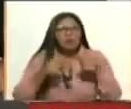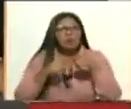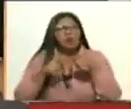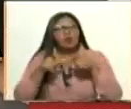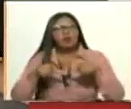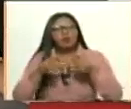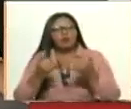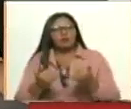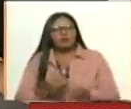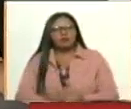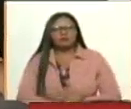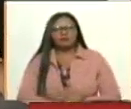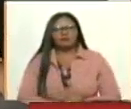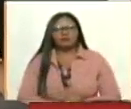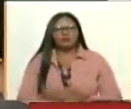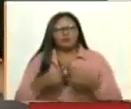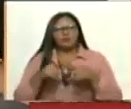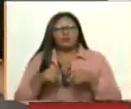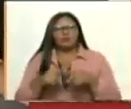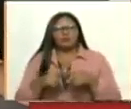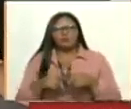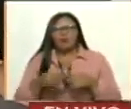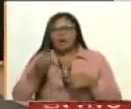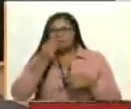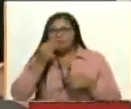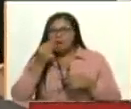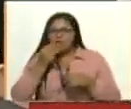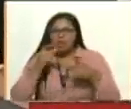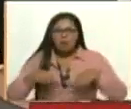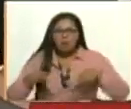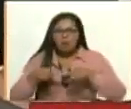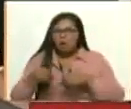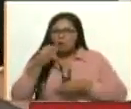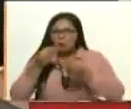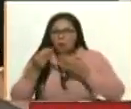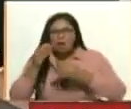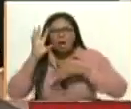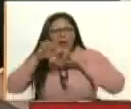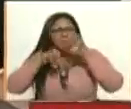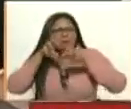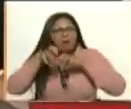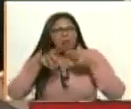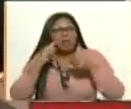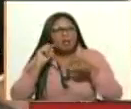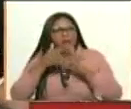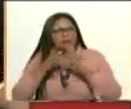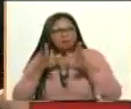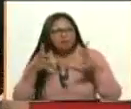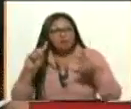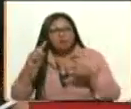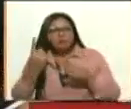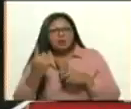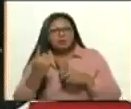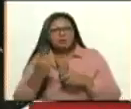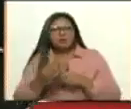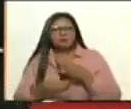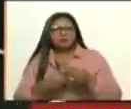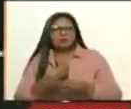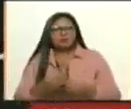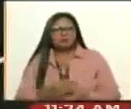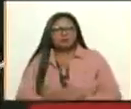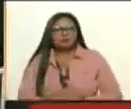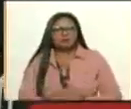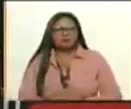pesebre, que no es otra cosa que el comedero de unos animales, donde él escenifica el primer pesebre, que no